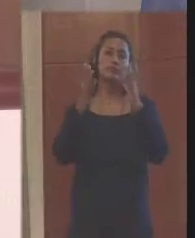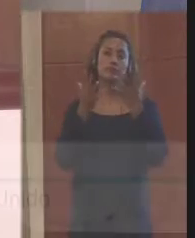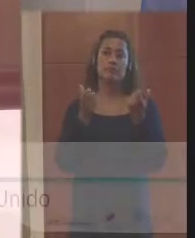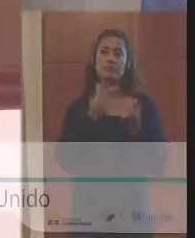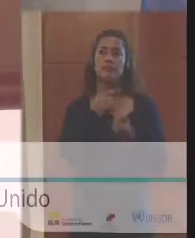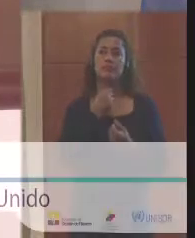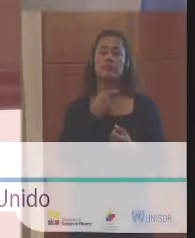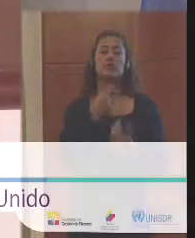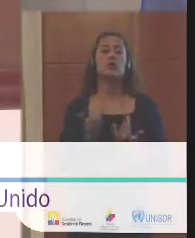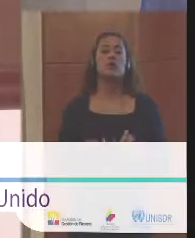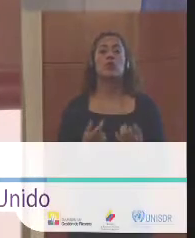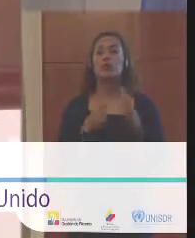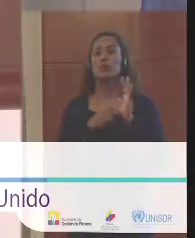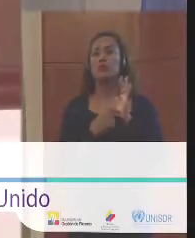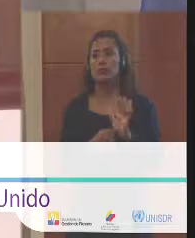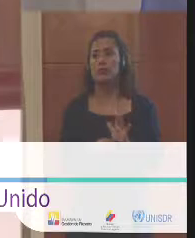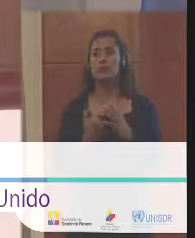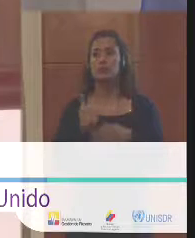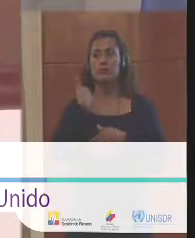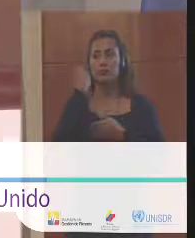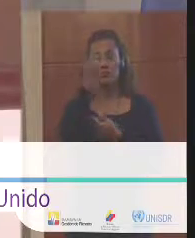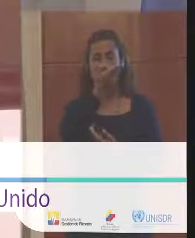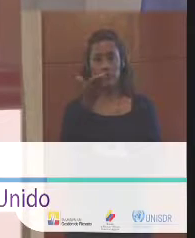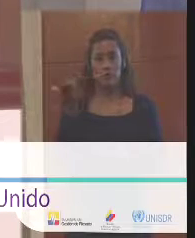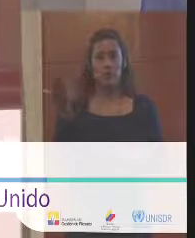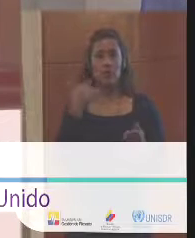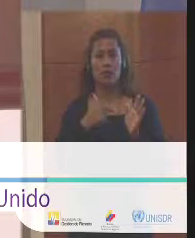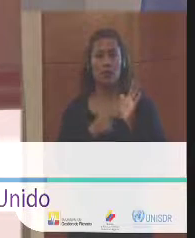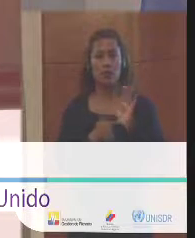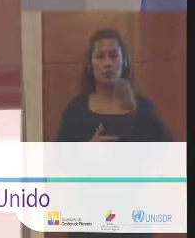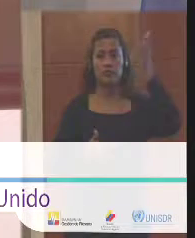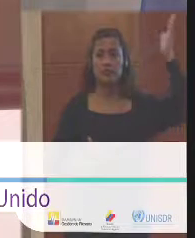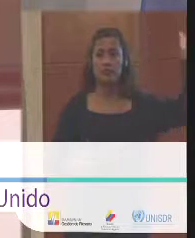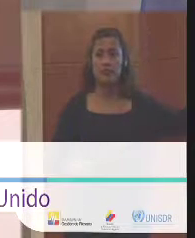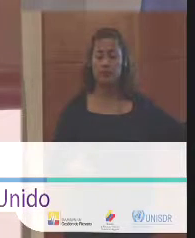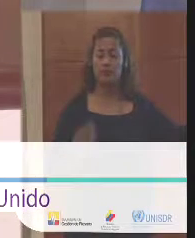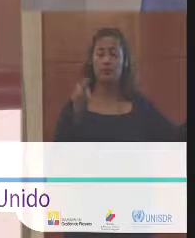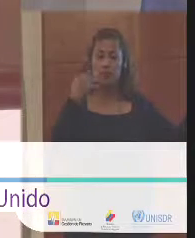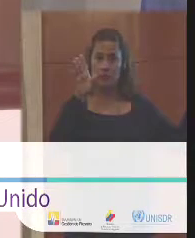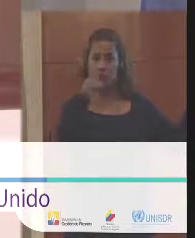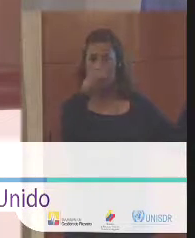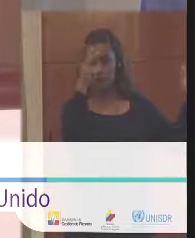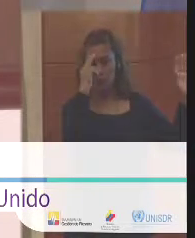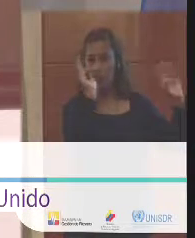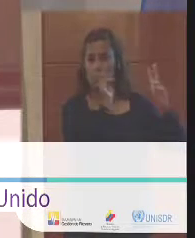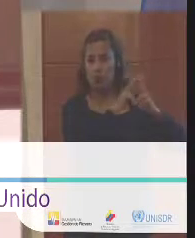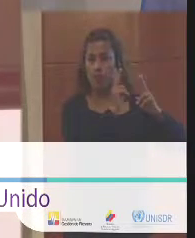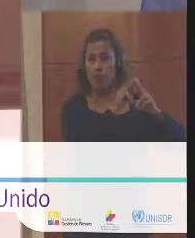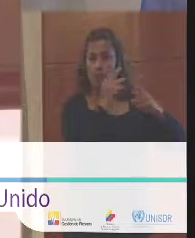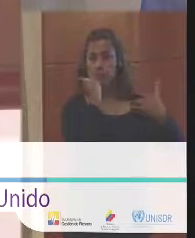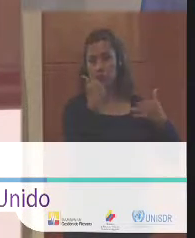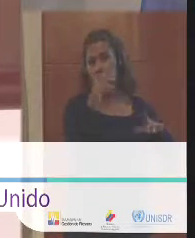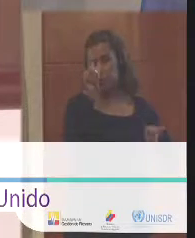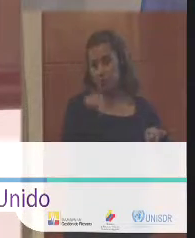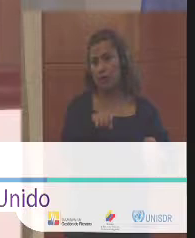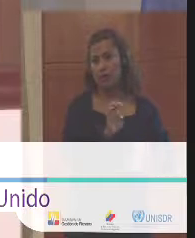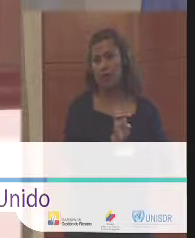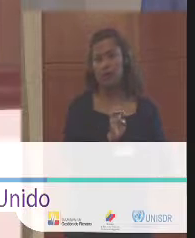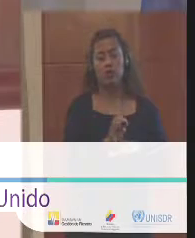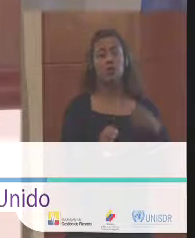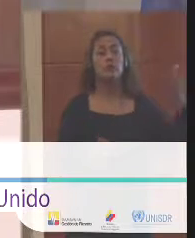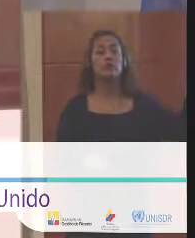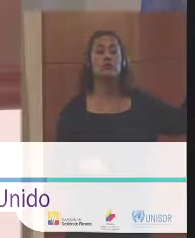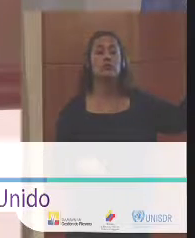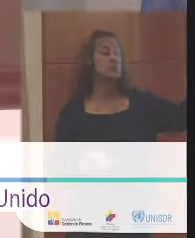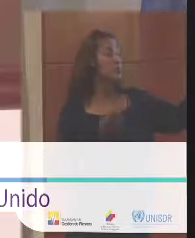Yo quiero empezar mi presentación mostrándoles una gráfica que probablemente ya es conocida por muchas personas acá.